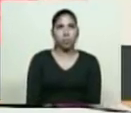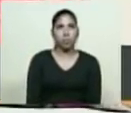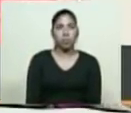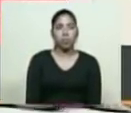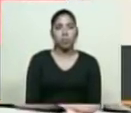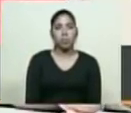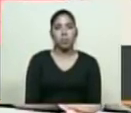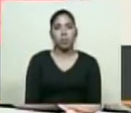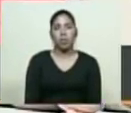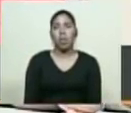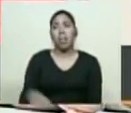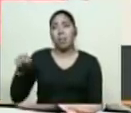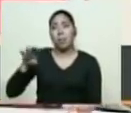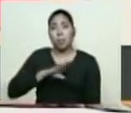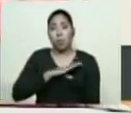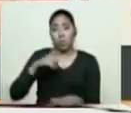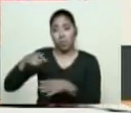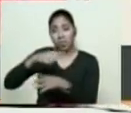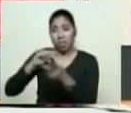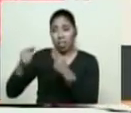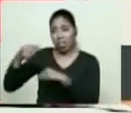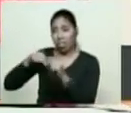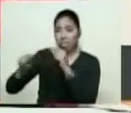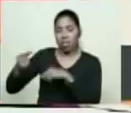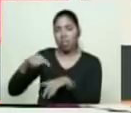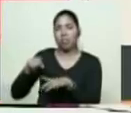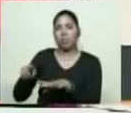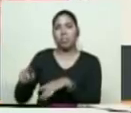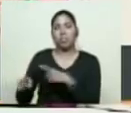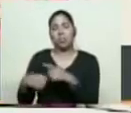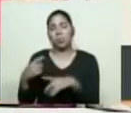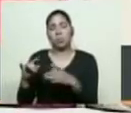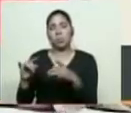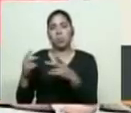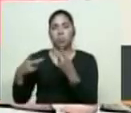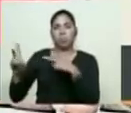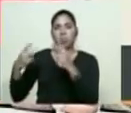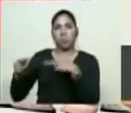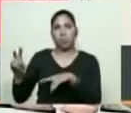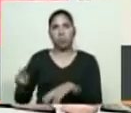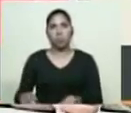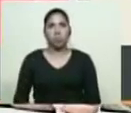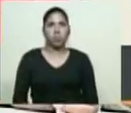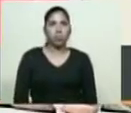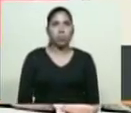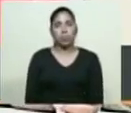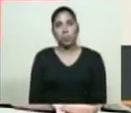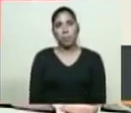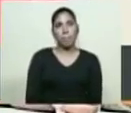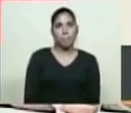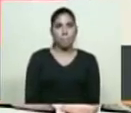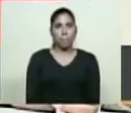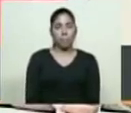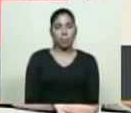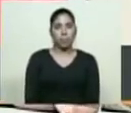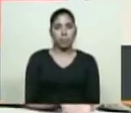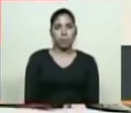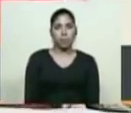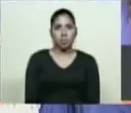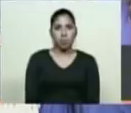llevan a no participar en la constituyente, así participar en las regionales, a no participar en las municipales